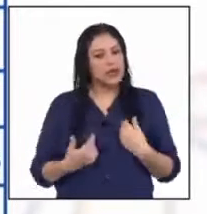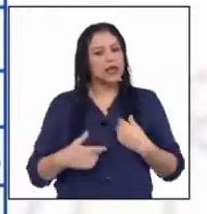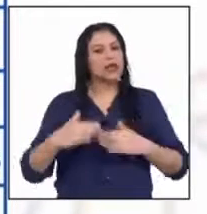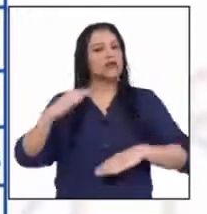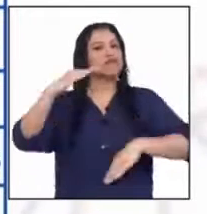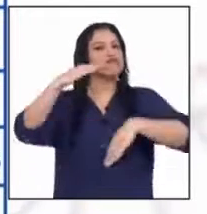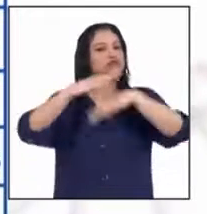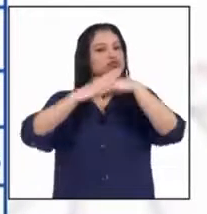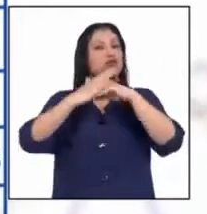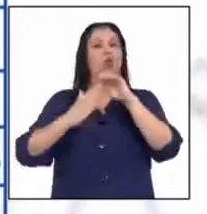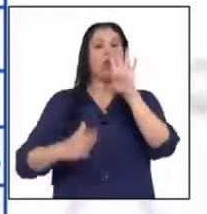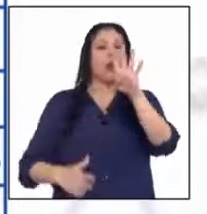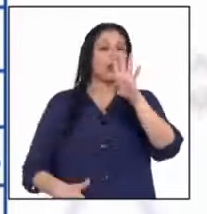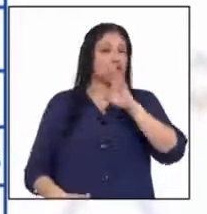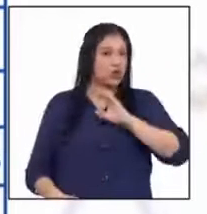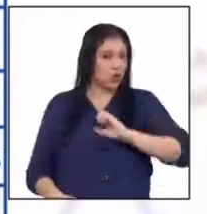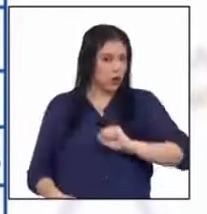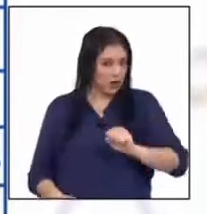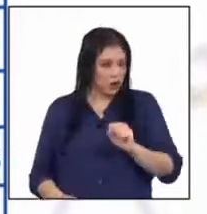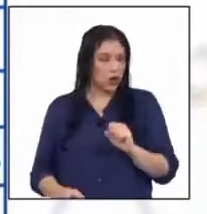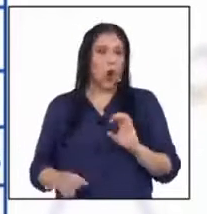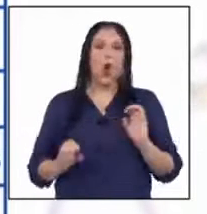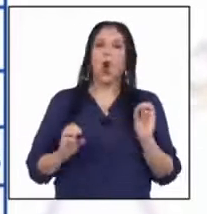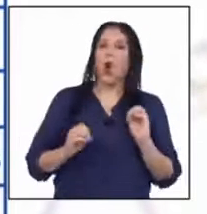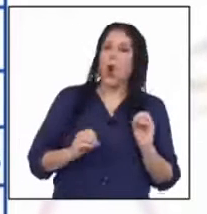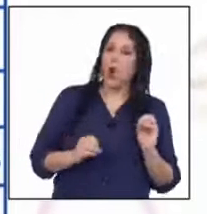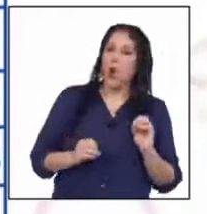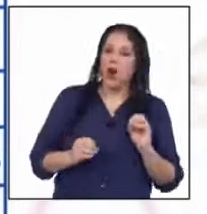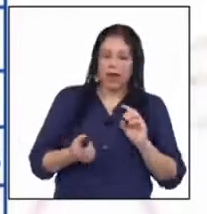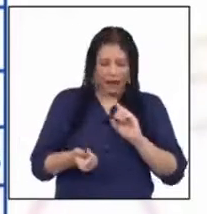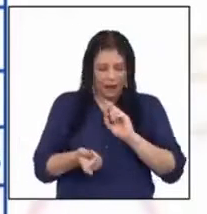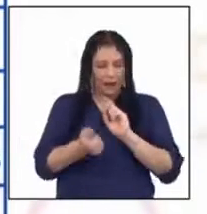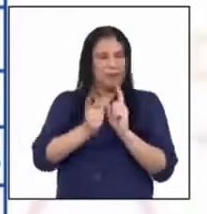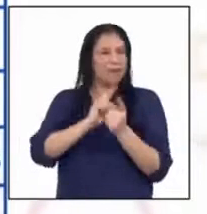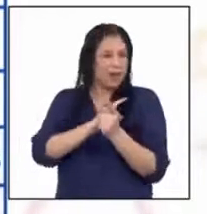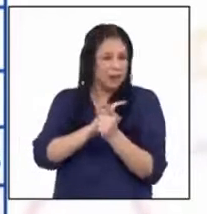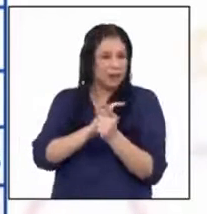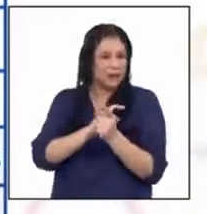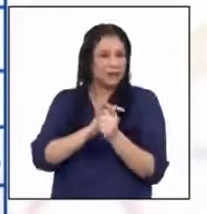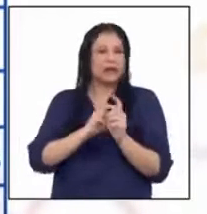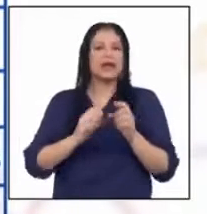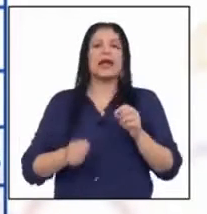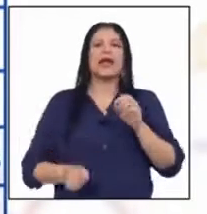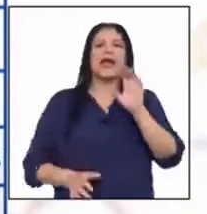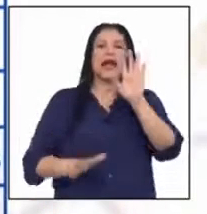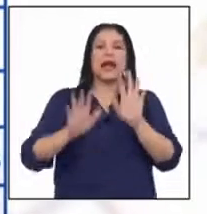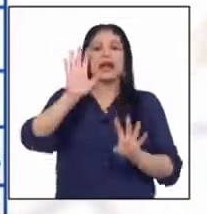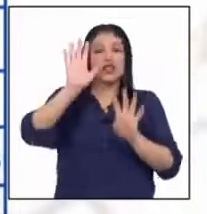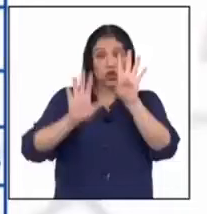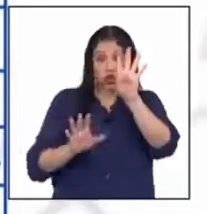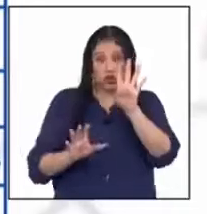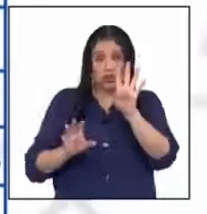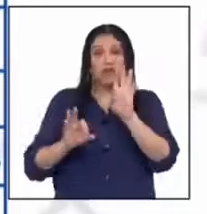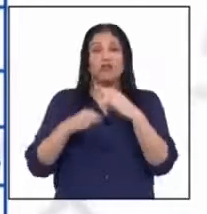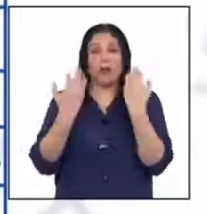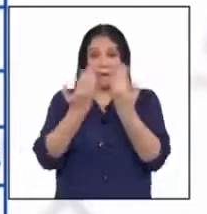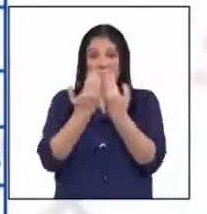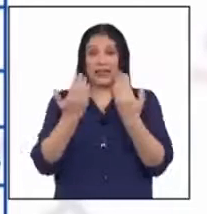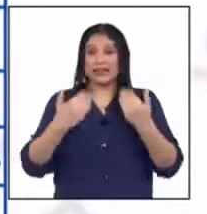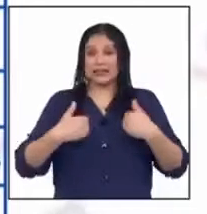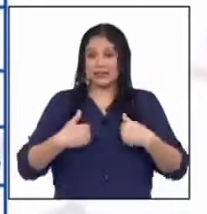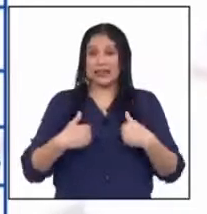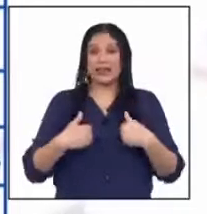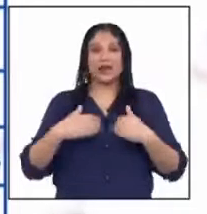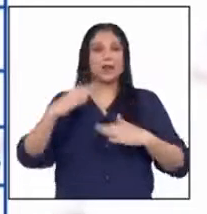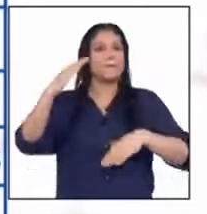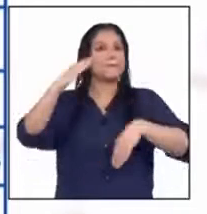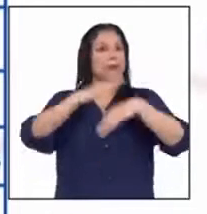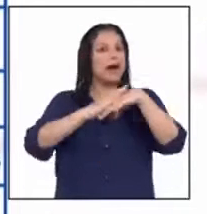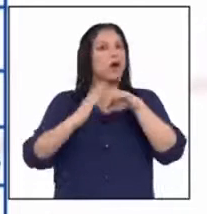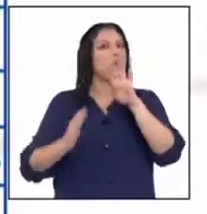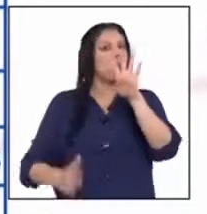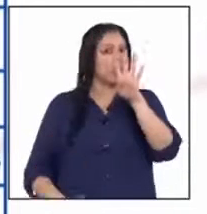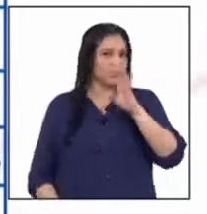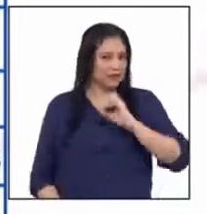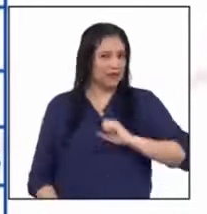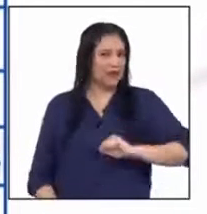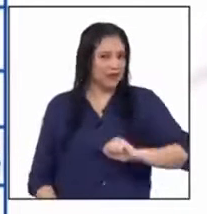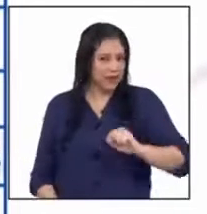hijos como máximo, o, dicho de otra forma, 14 familias tienen a lo más 4